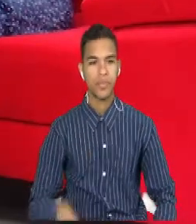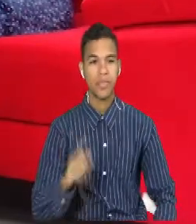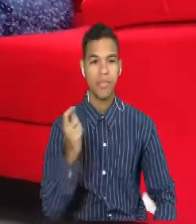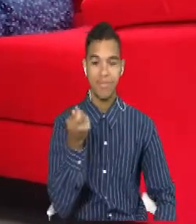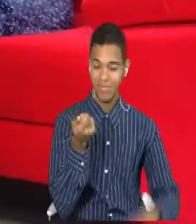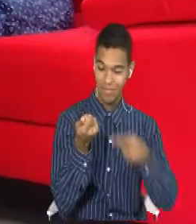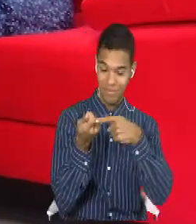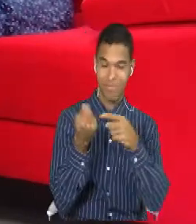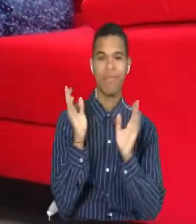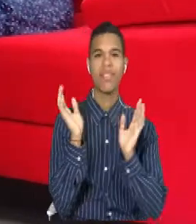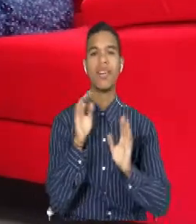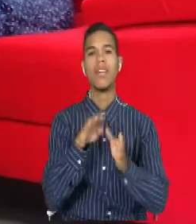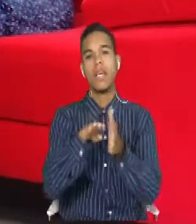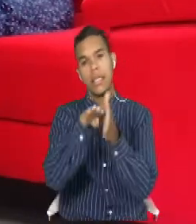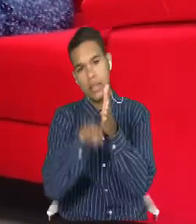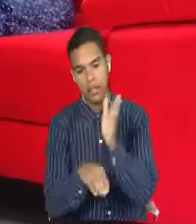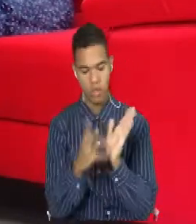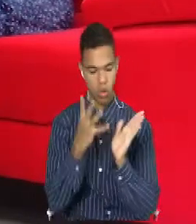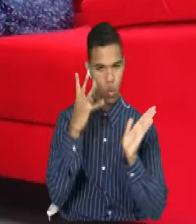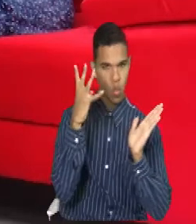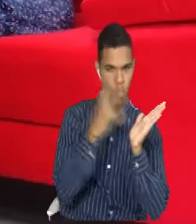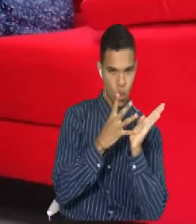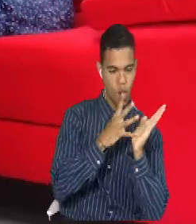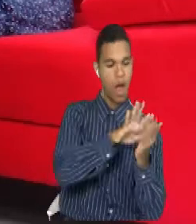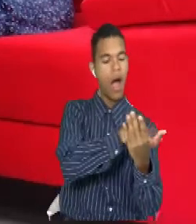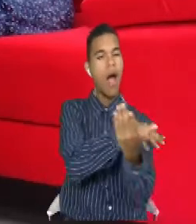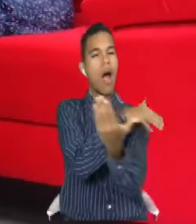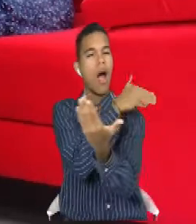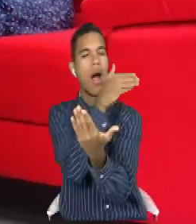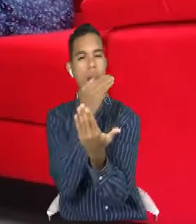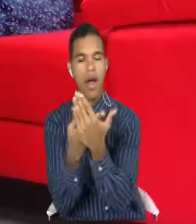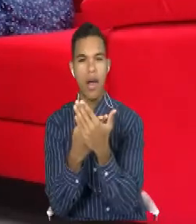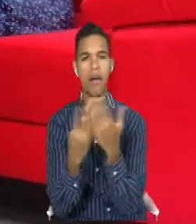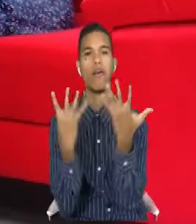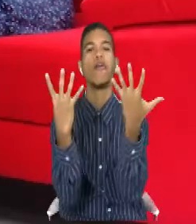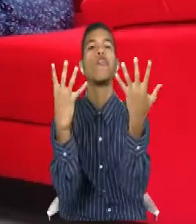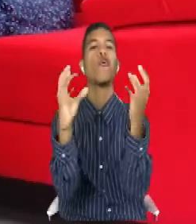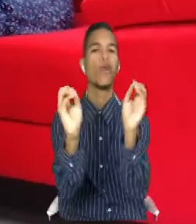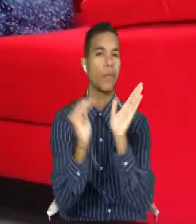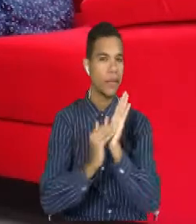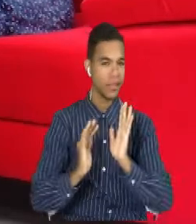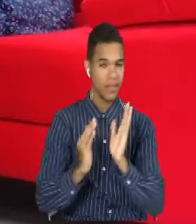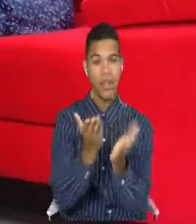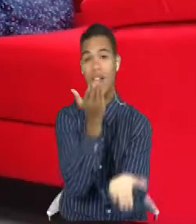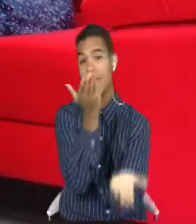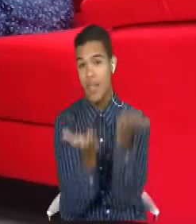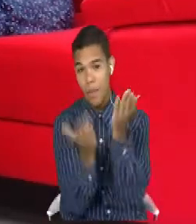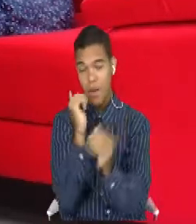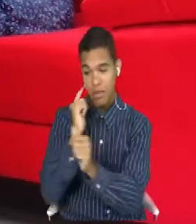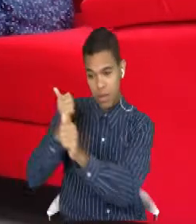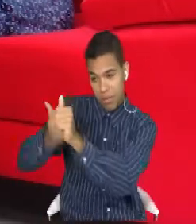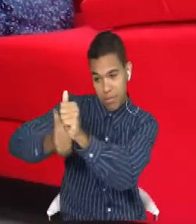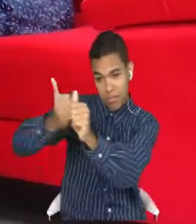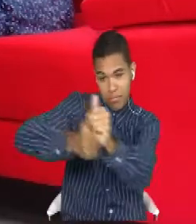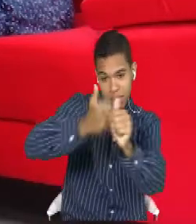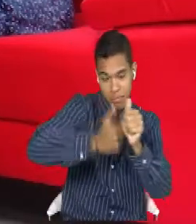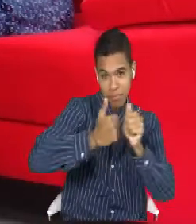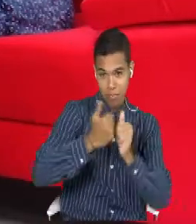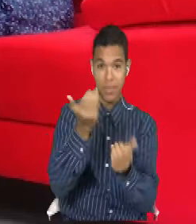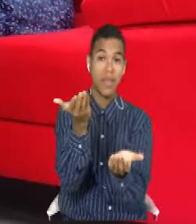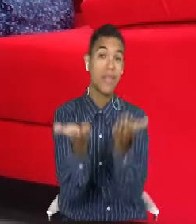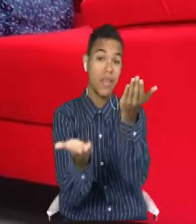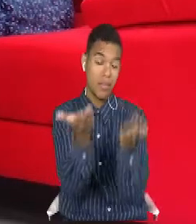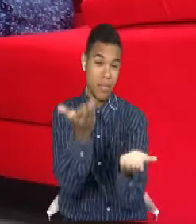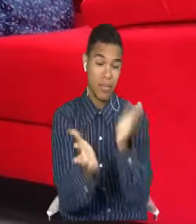los 4,000 pesos hasta los 90,000. O sea, eso es al alcance del bolsillo de todos los barranqueños, te lo aseguro que sí. Y sobre todo